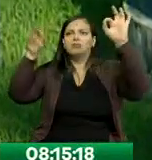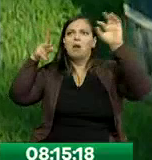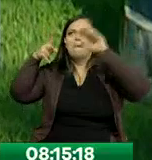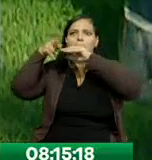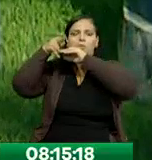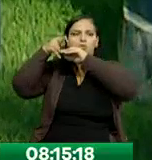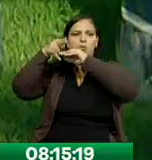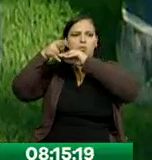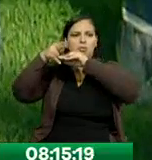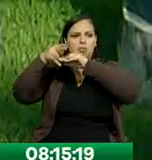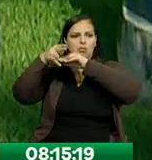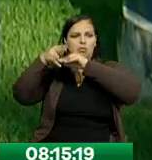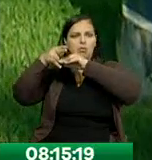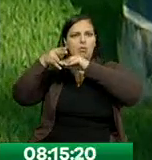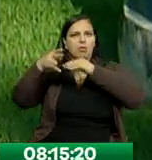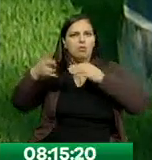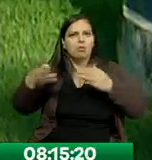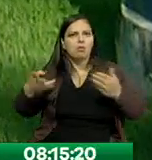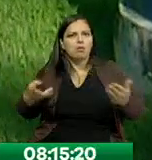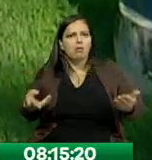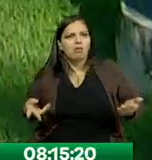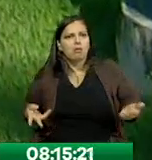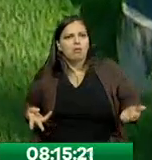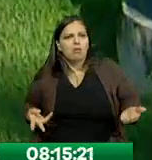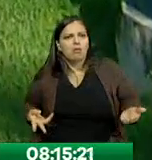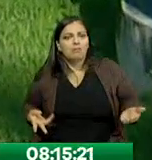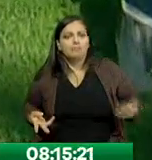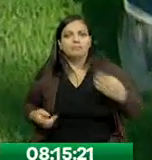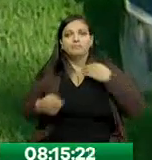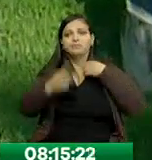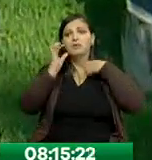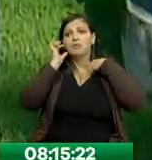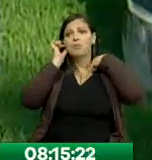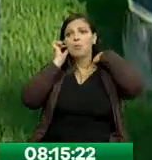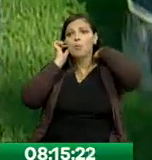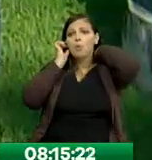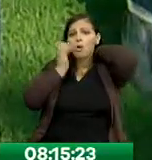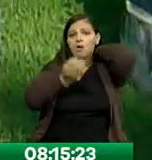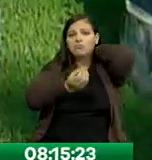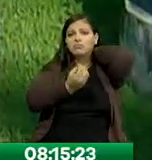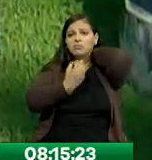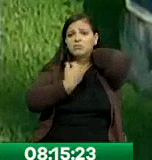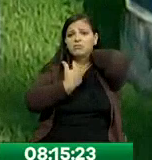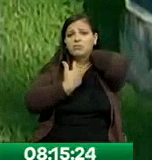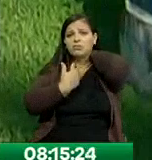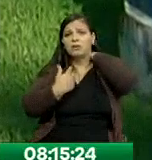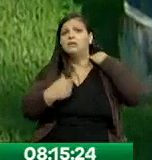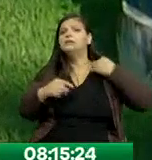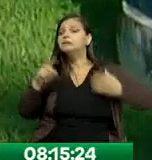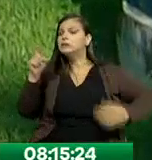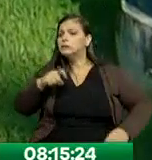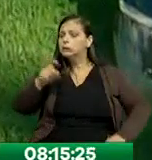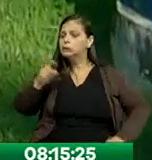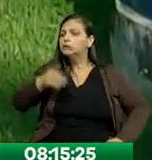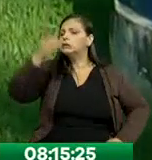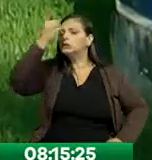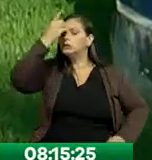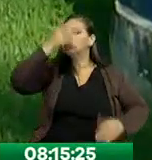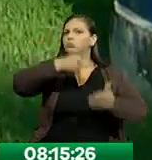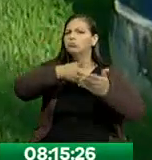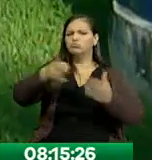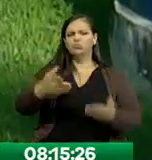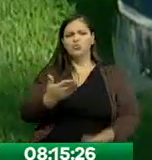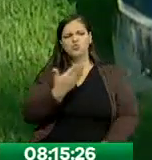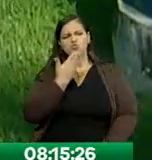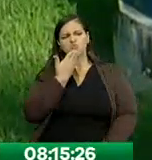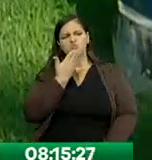pero es que... ¿Pague o le cortan? Bueno, no, tiene que cancelar. Me dice, ¿cómo va a cancelar si esto está en un trámite? Bueno, véngase el jueves de la que viene a ver qué solución